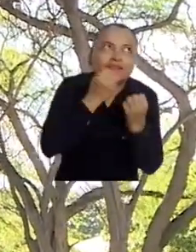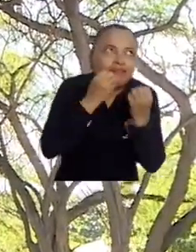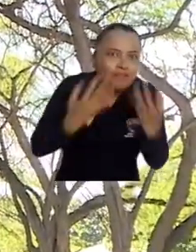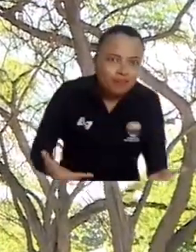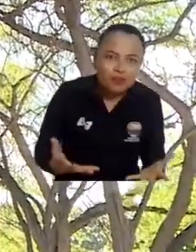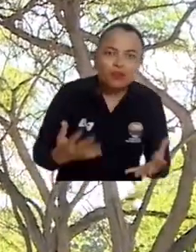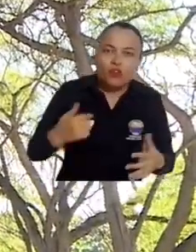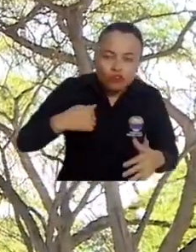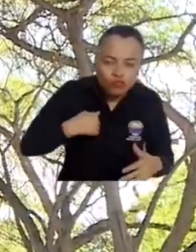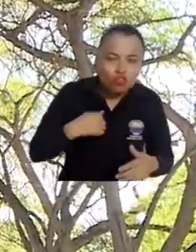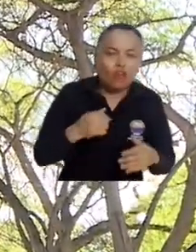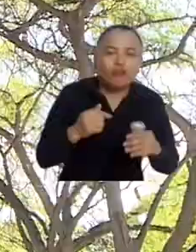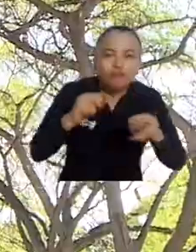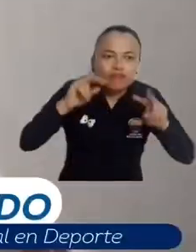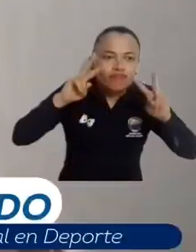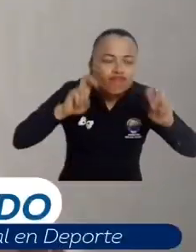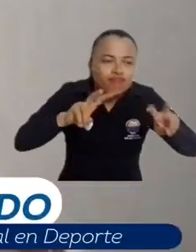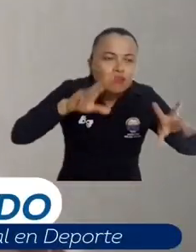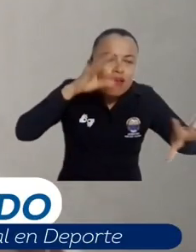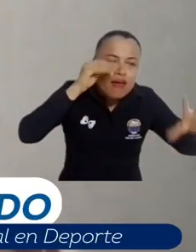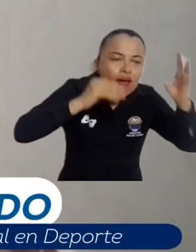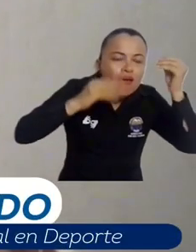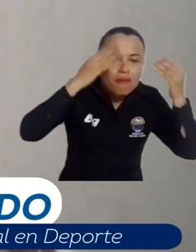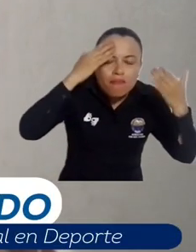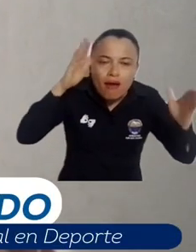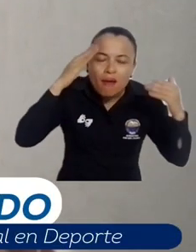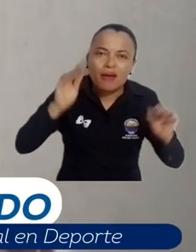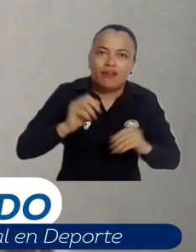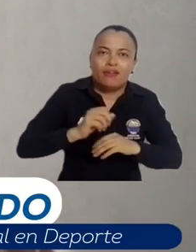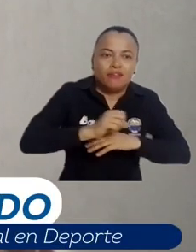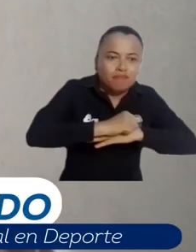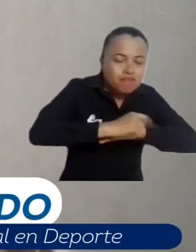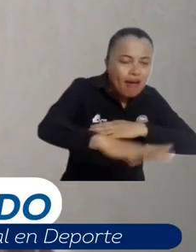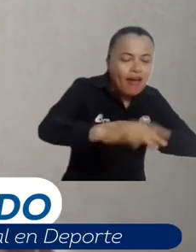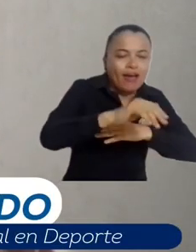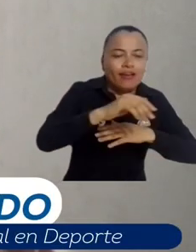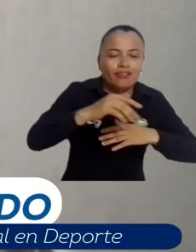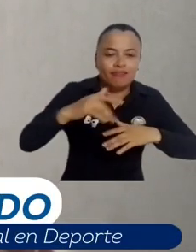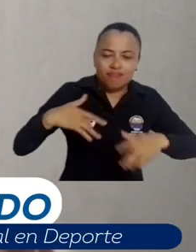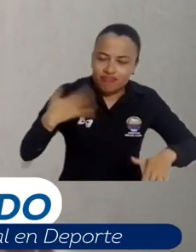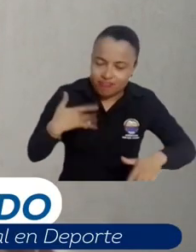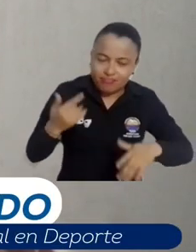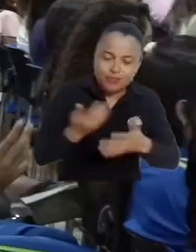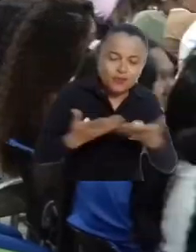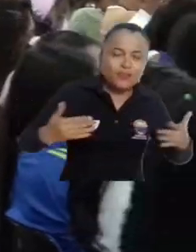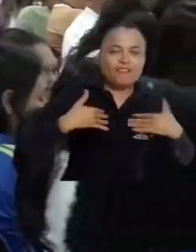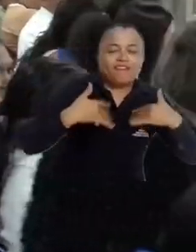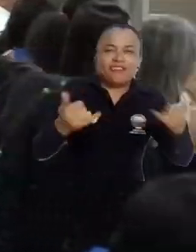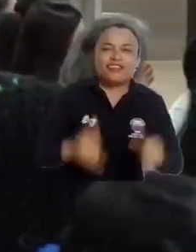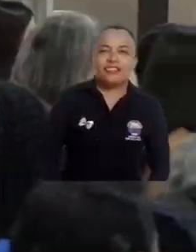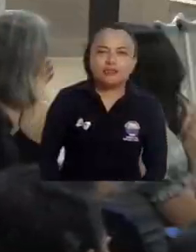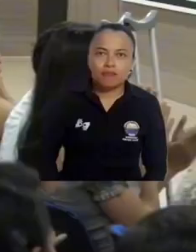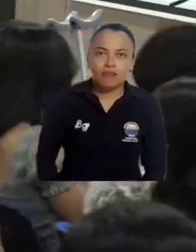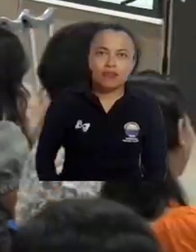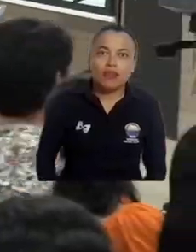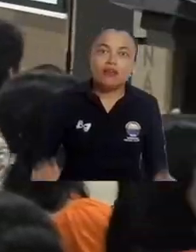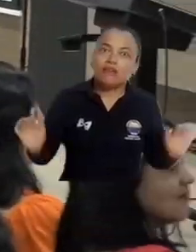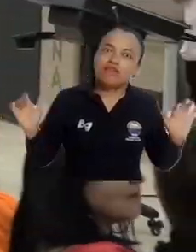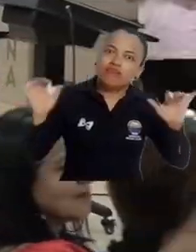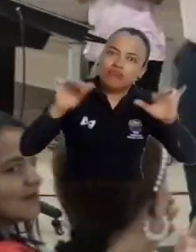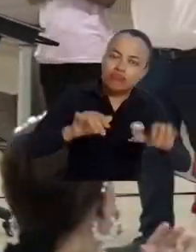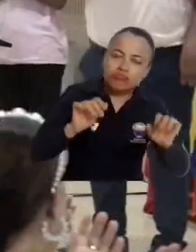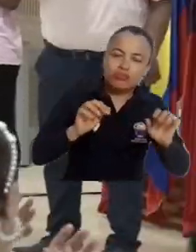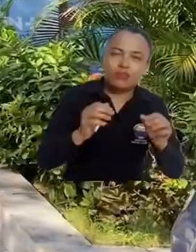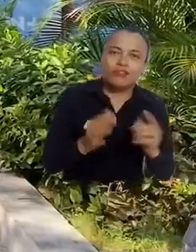Maravillosa en la cual yo puedo explorar en el agua me puedo sentir feliz en el emotivo